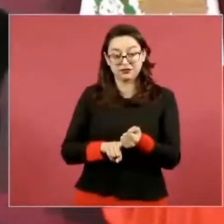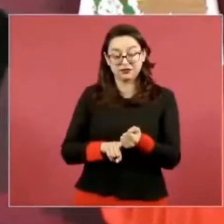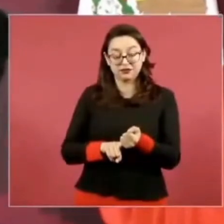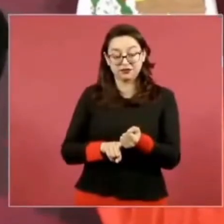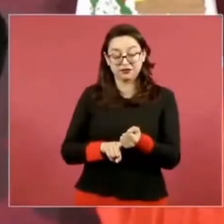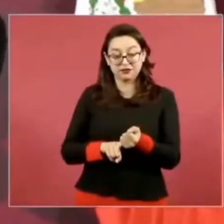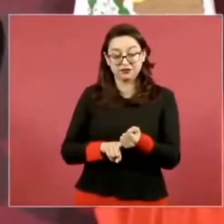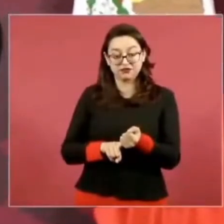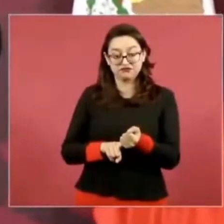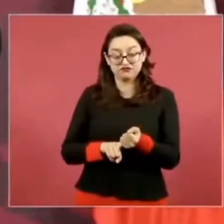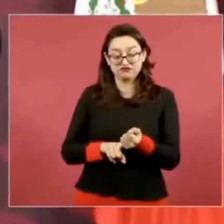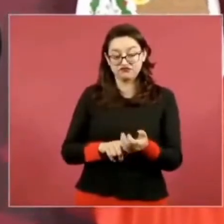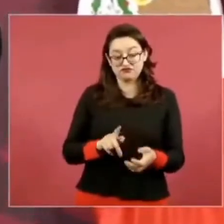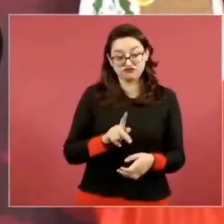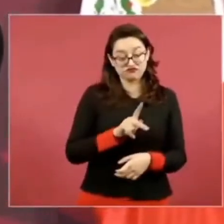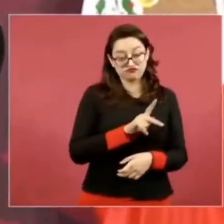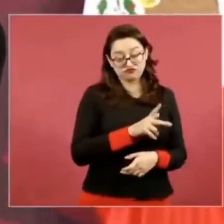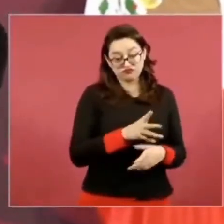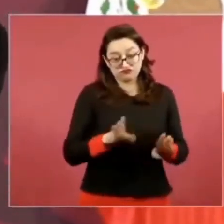puros,